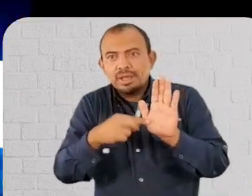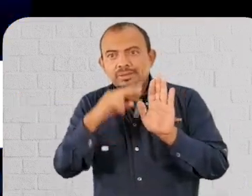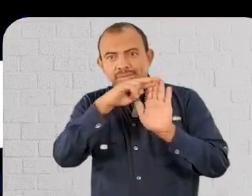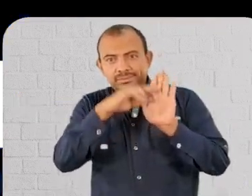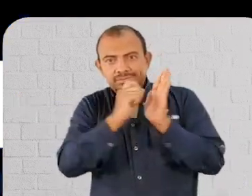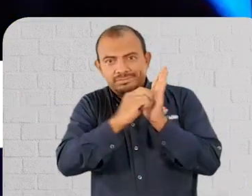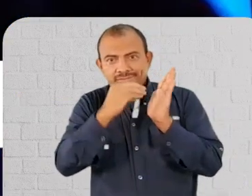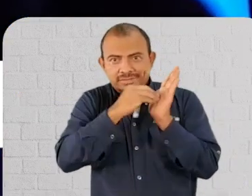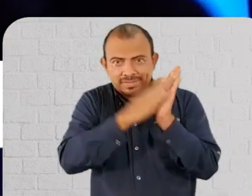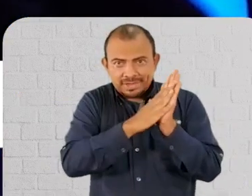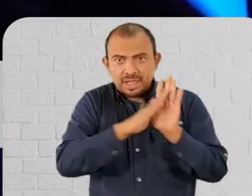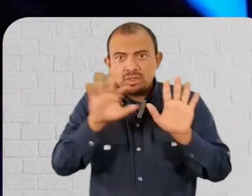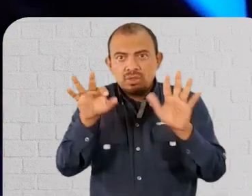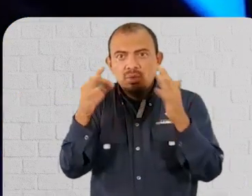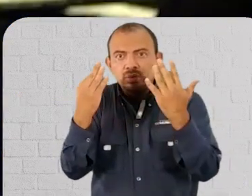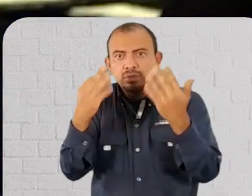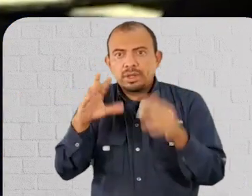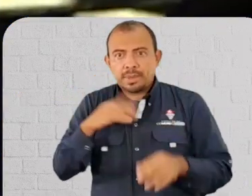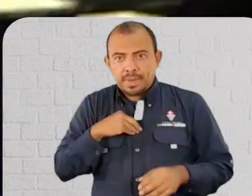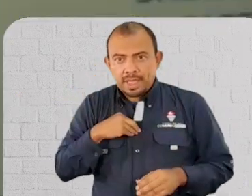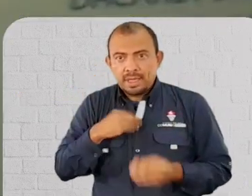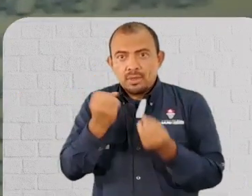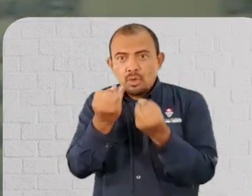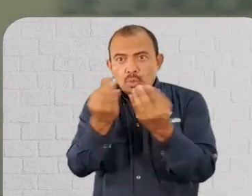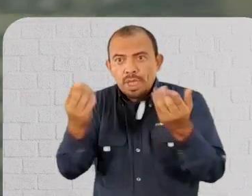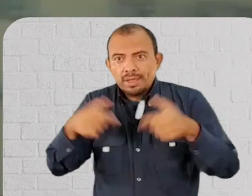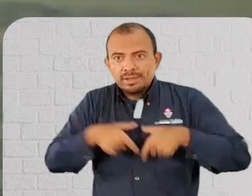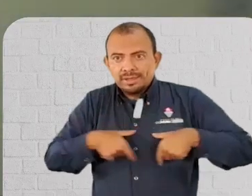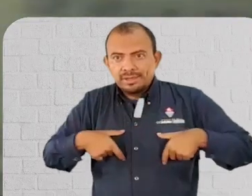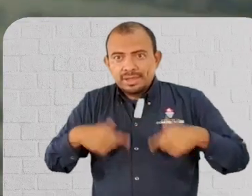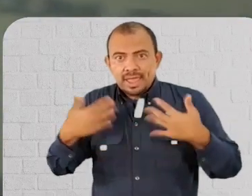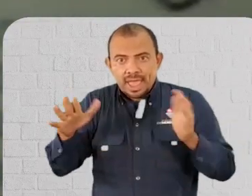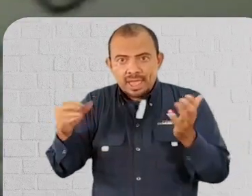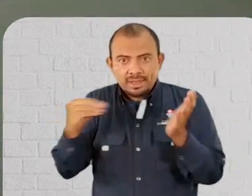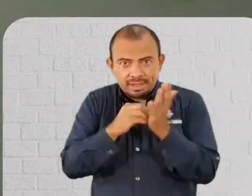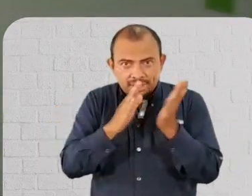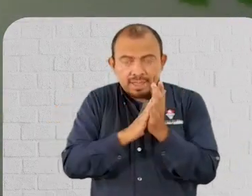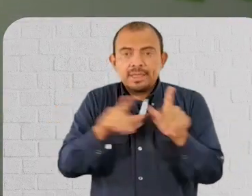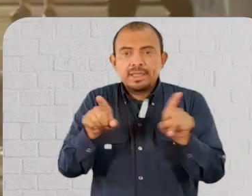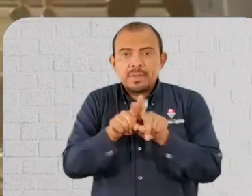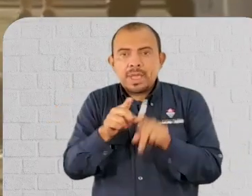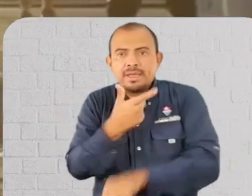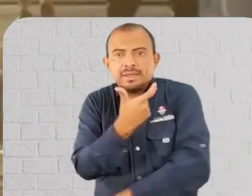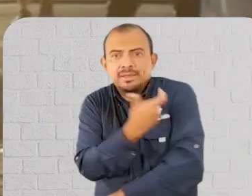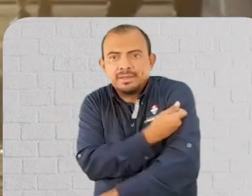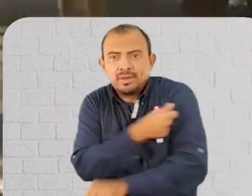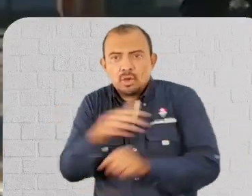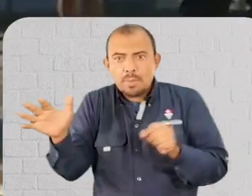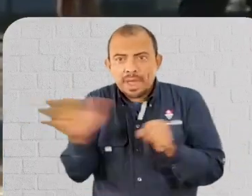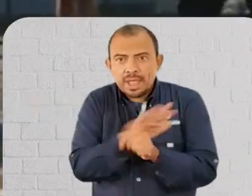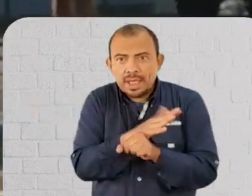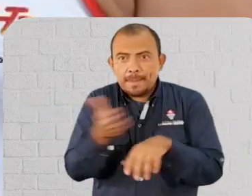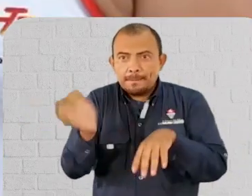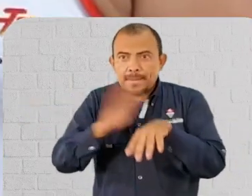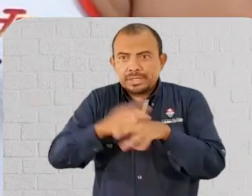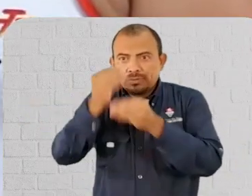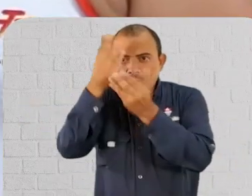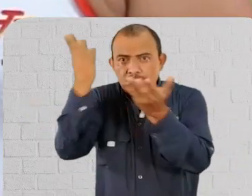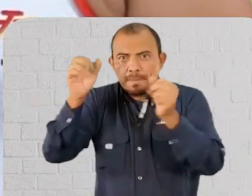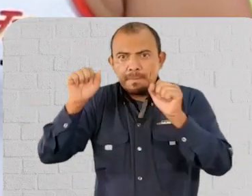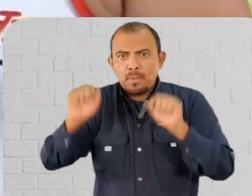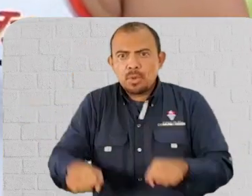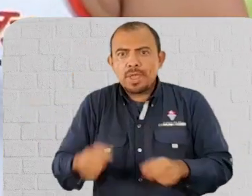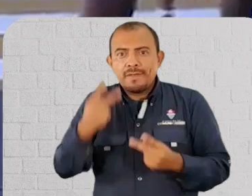siguientes requisitos: ser mayor de 18 años, contar con número de IPU y tener esquema de vacunación completo. Para